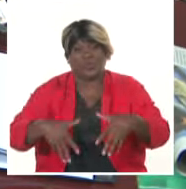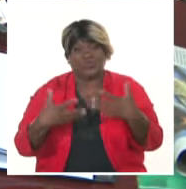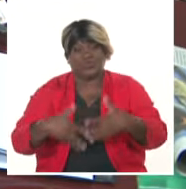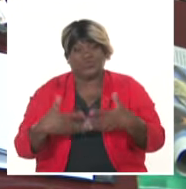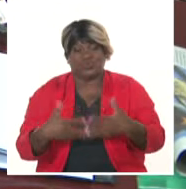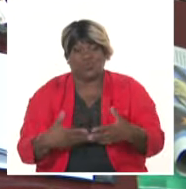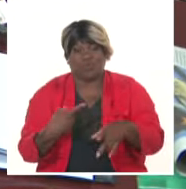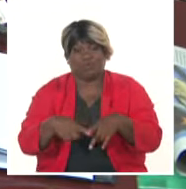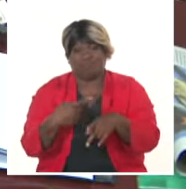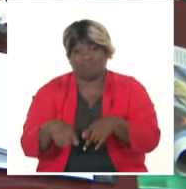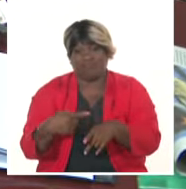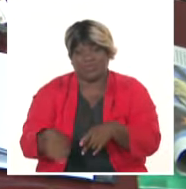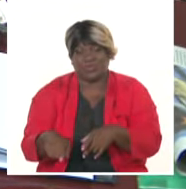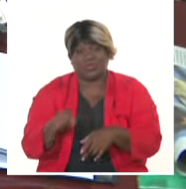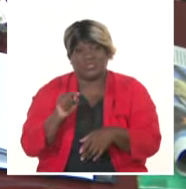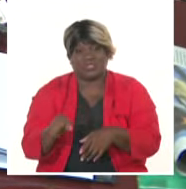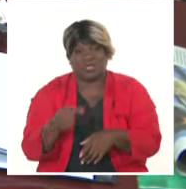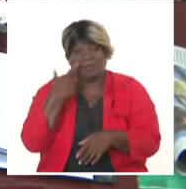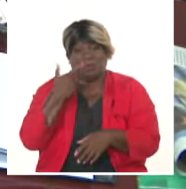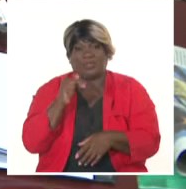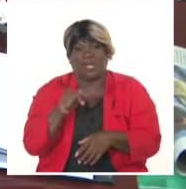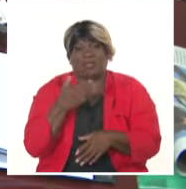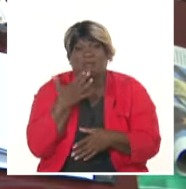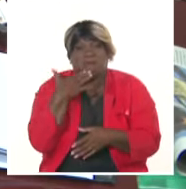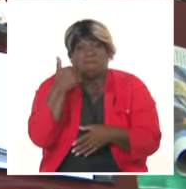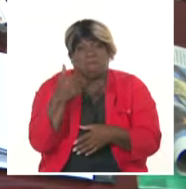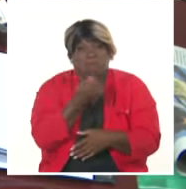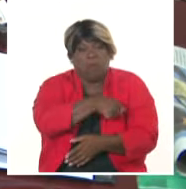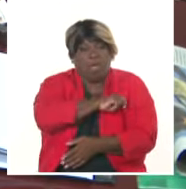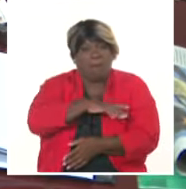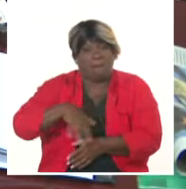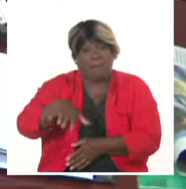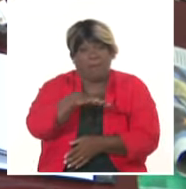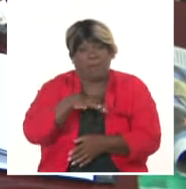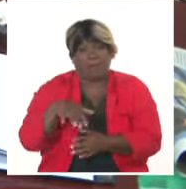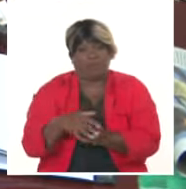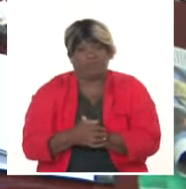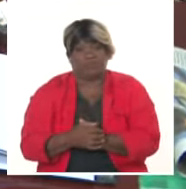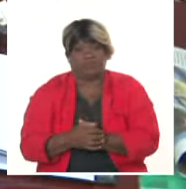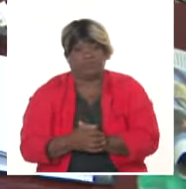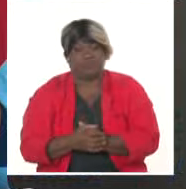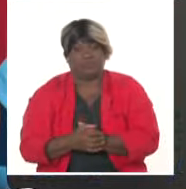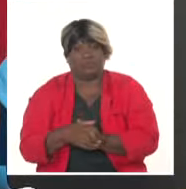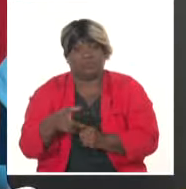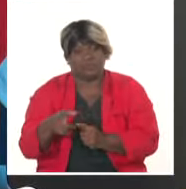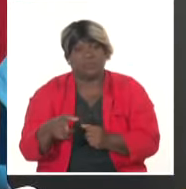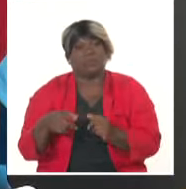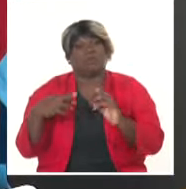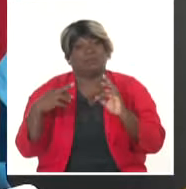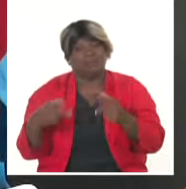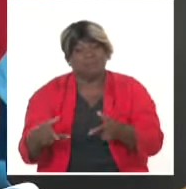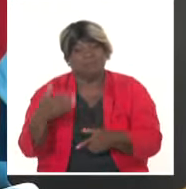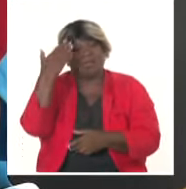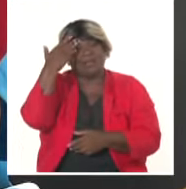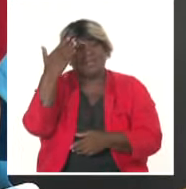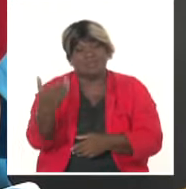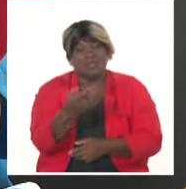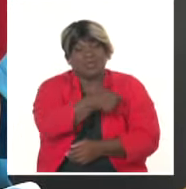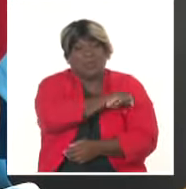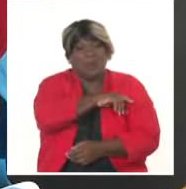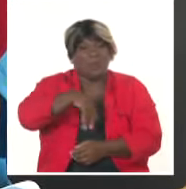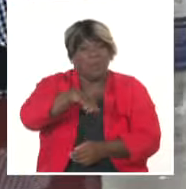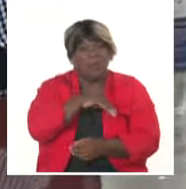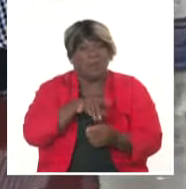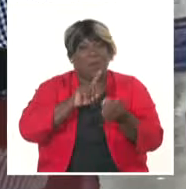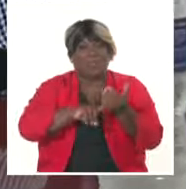renglones básicos para el bienestar de la población. A propósito, reiteró el agradecimiento del pueblo, el partido